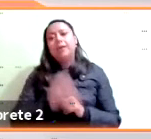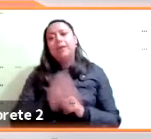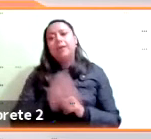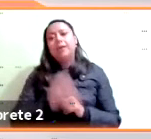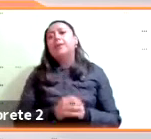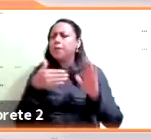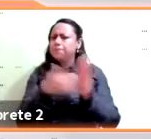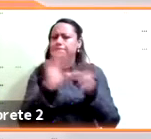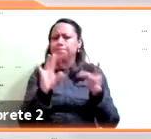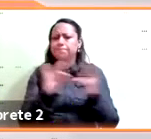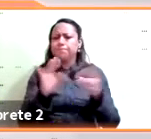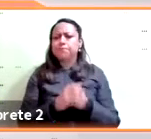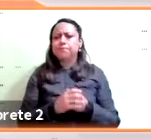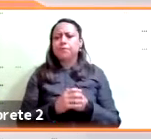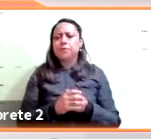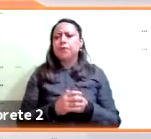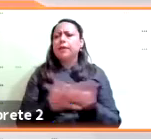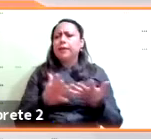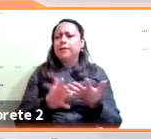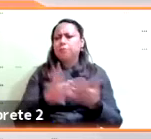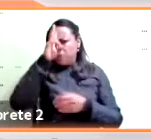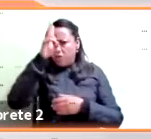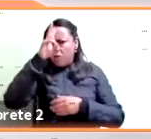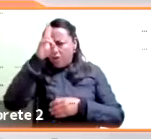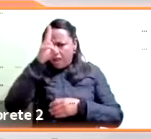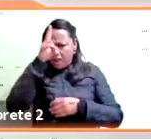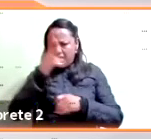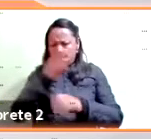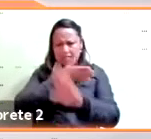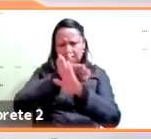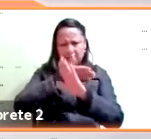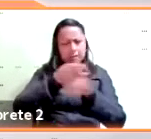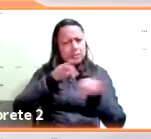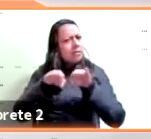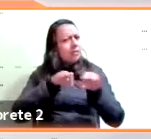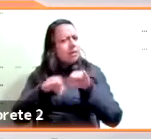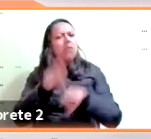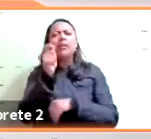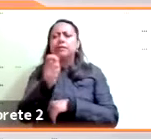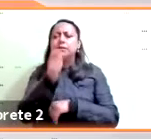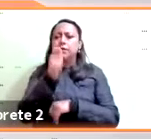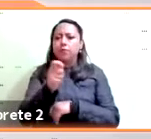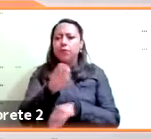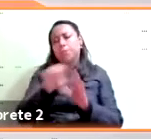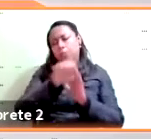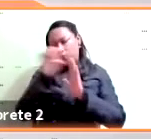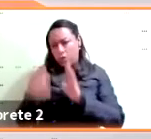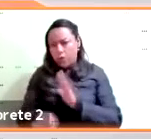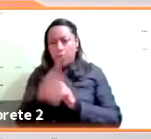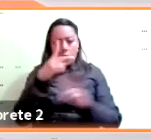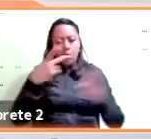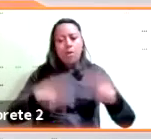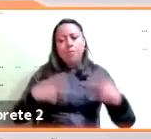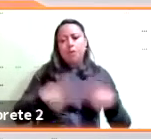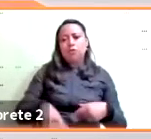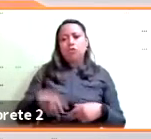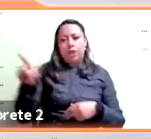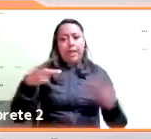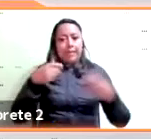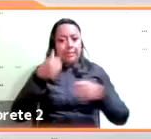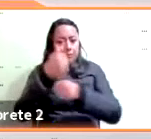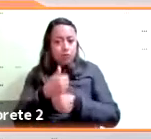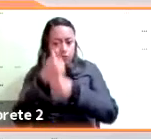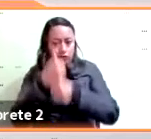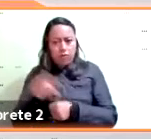se entenderá por violencia laboral aquella que ocurre cuando se presenta la negativa a contratar a la víctima o a respetar